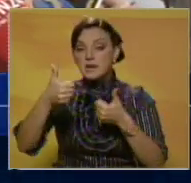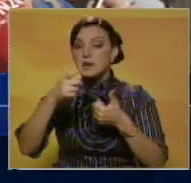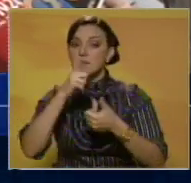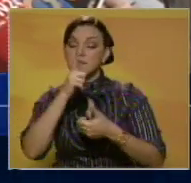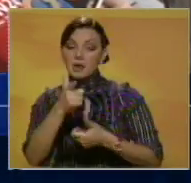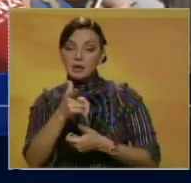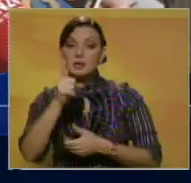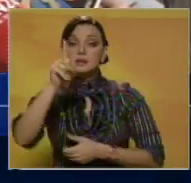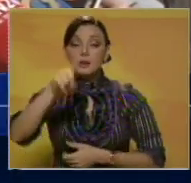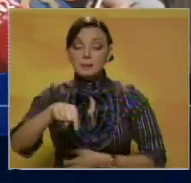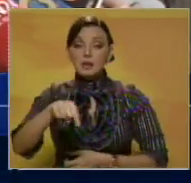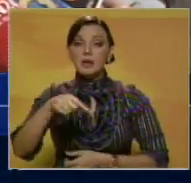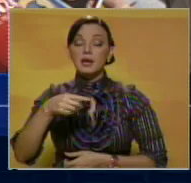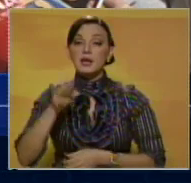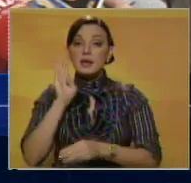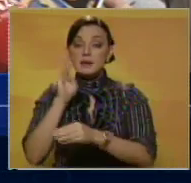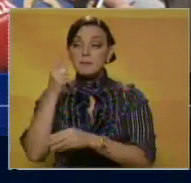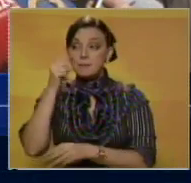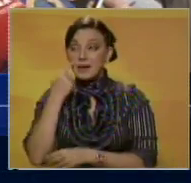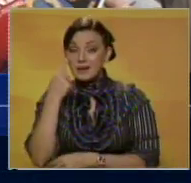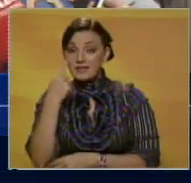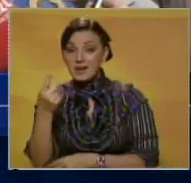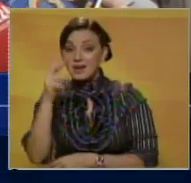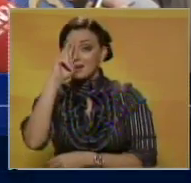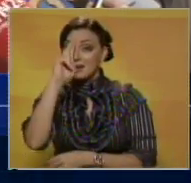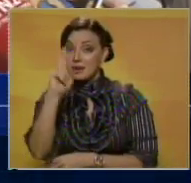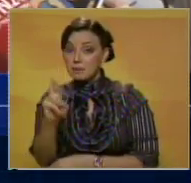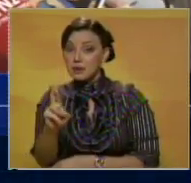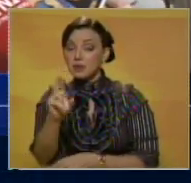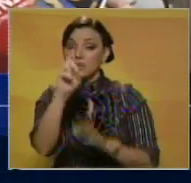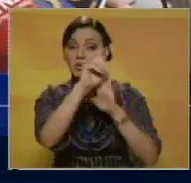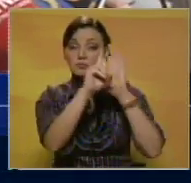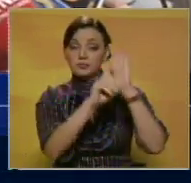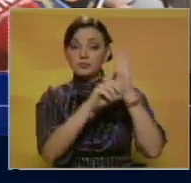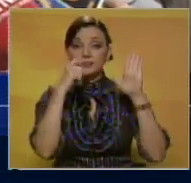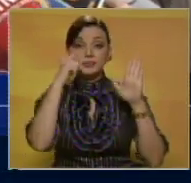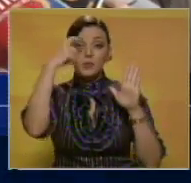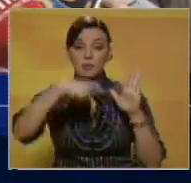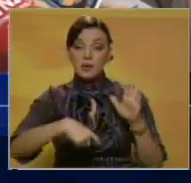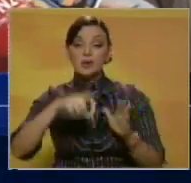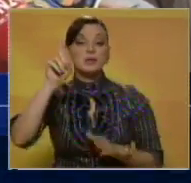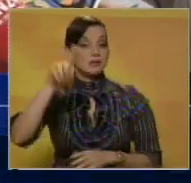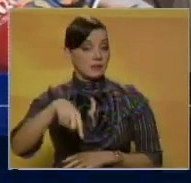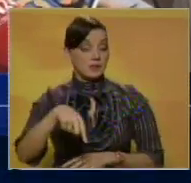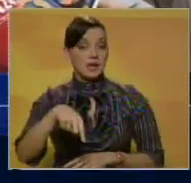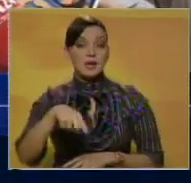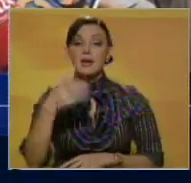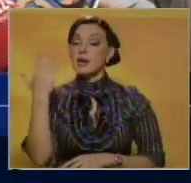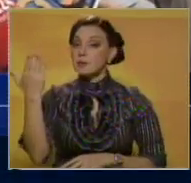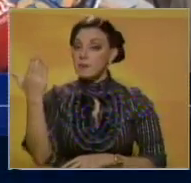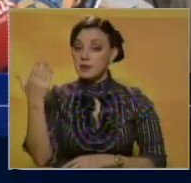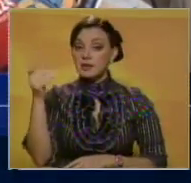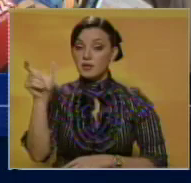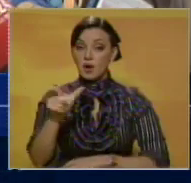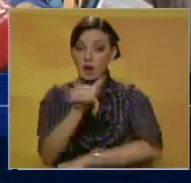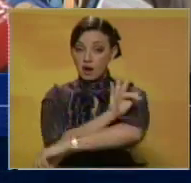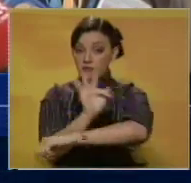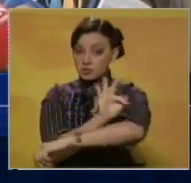garante del respeto a sus derechos humanos. Es por ello que hemos pedido también a los funcionarios del SEBIN que se nos